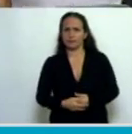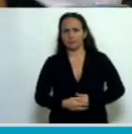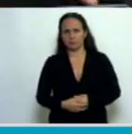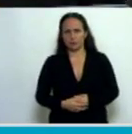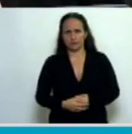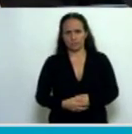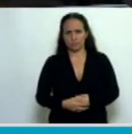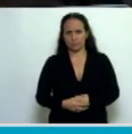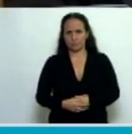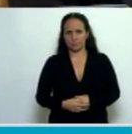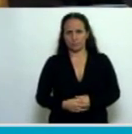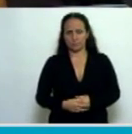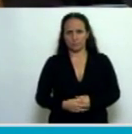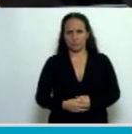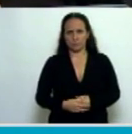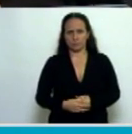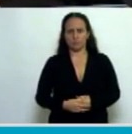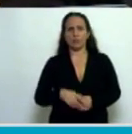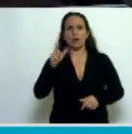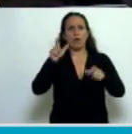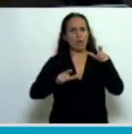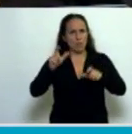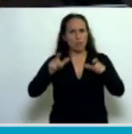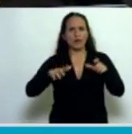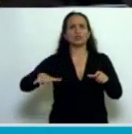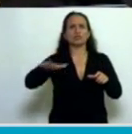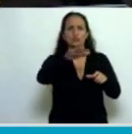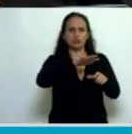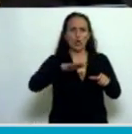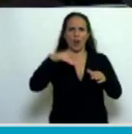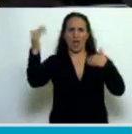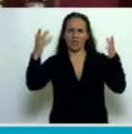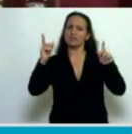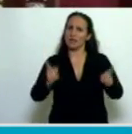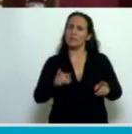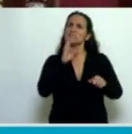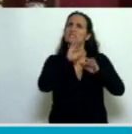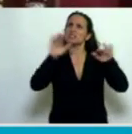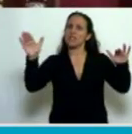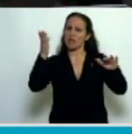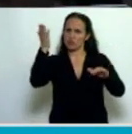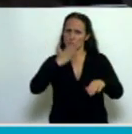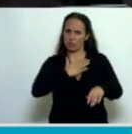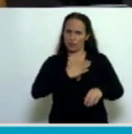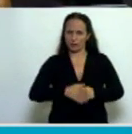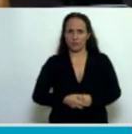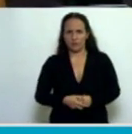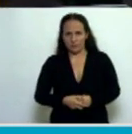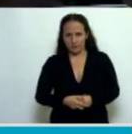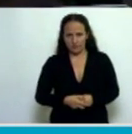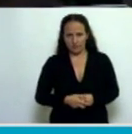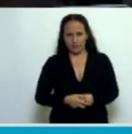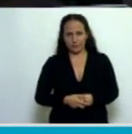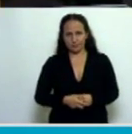palabra. Las personas que nos acompañan también, por favor, hagan silencio. Continúe, diputado. Gracias, Presidenta. Entre ellos,